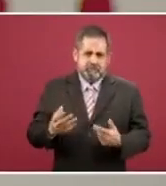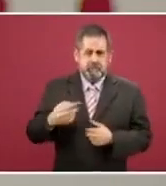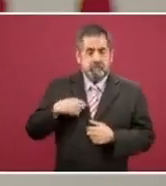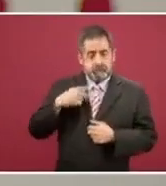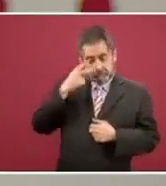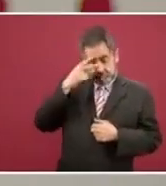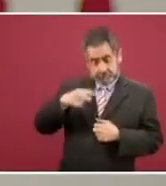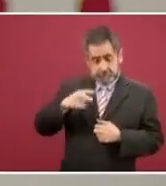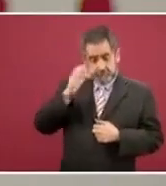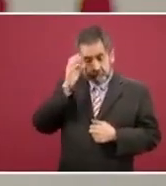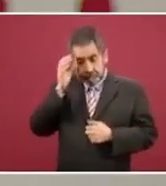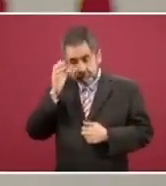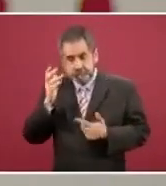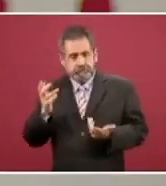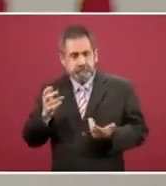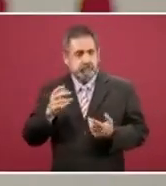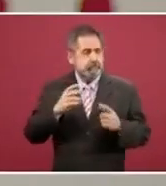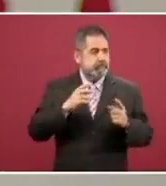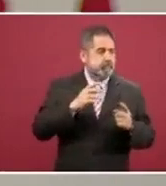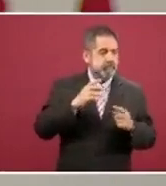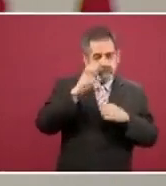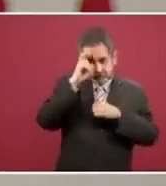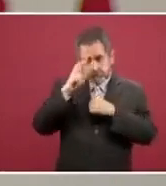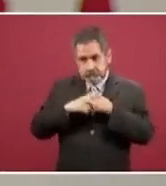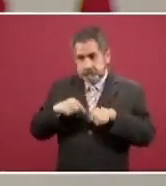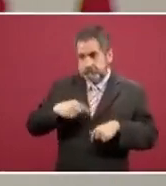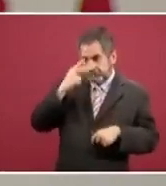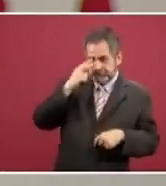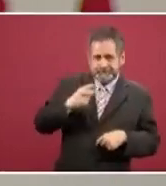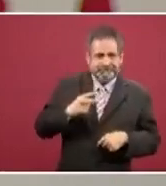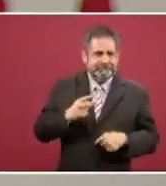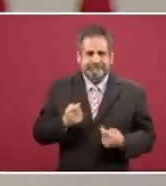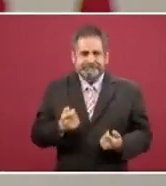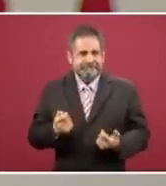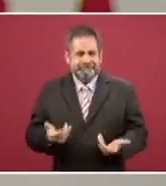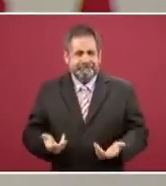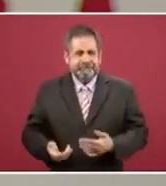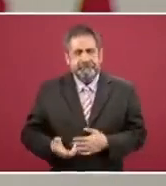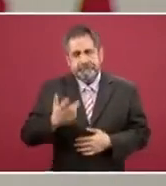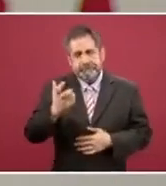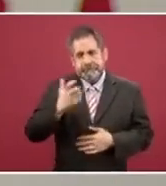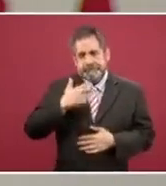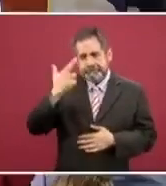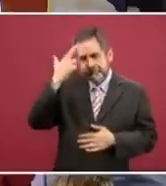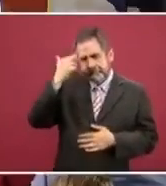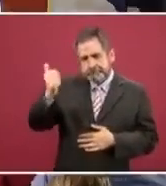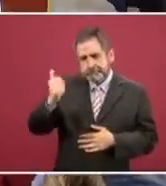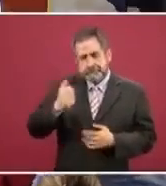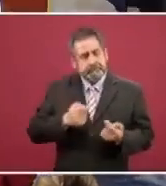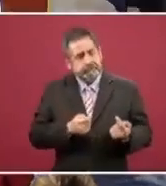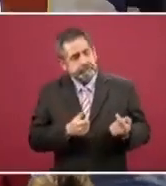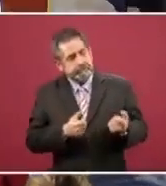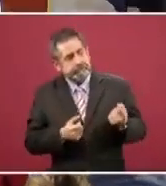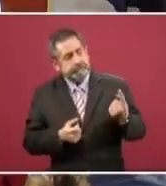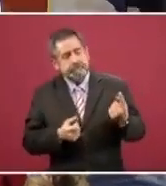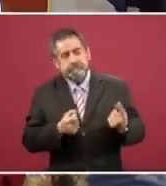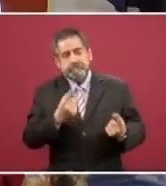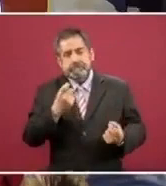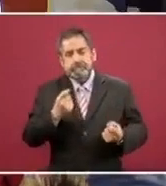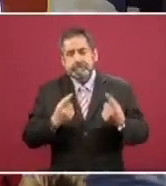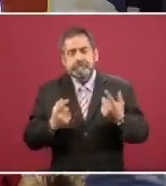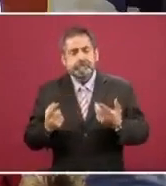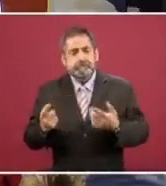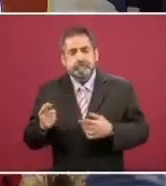entre China o Europa con México. Entonces, por esa razón, tuvimos menor intensidad de